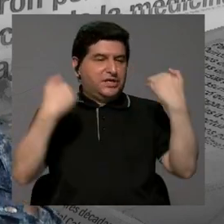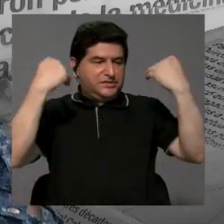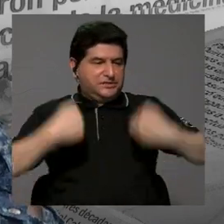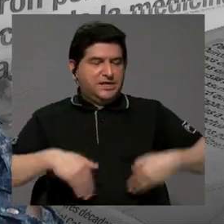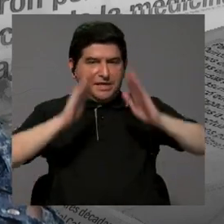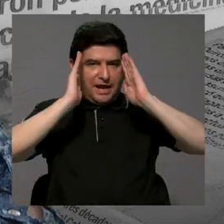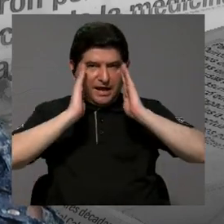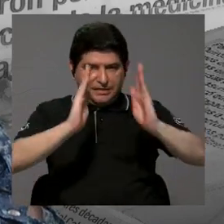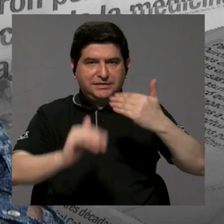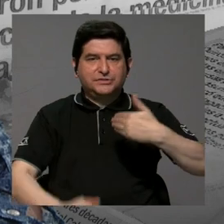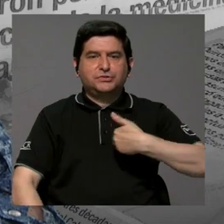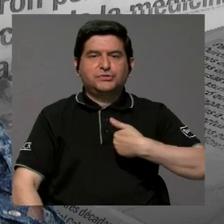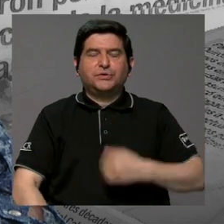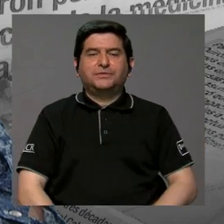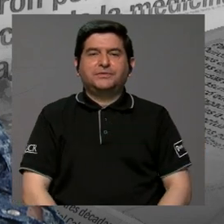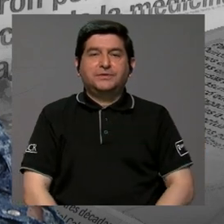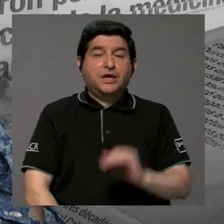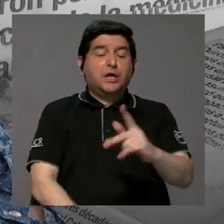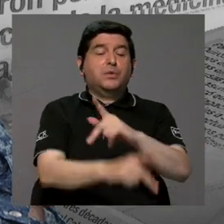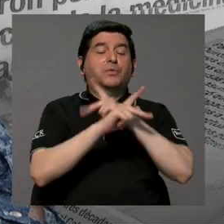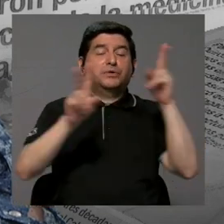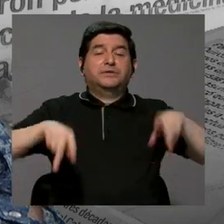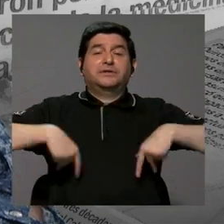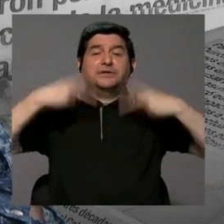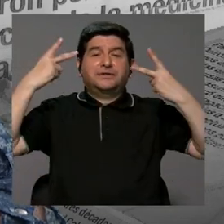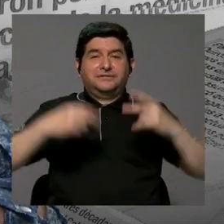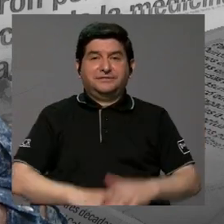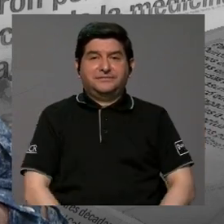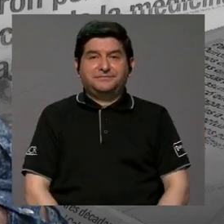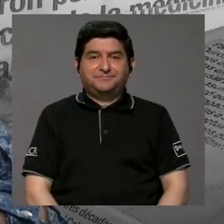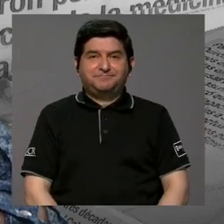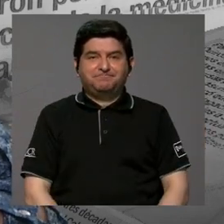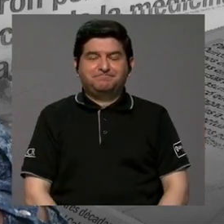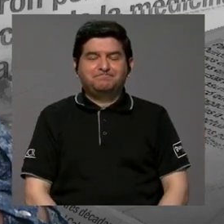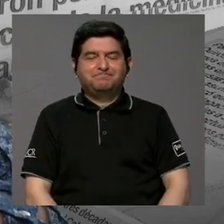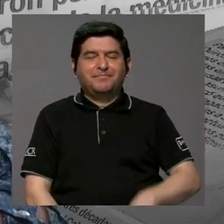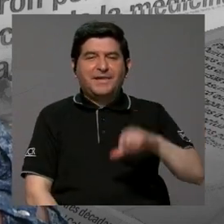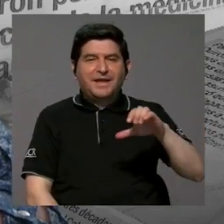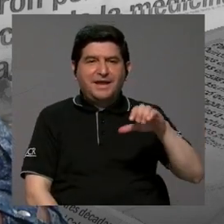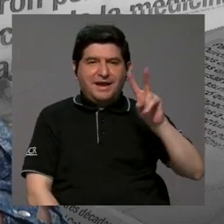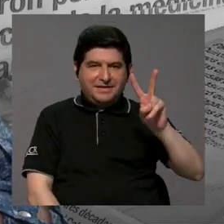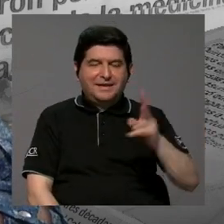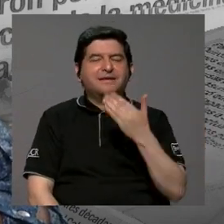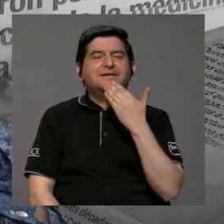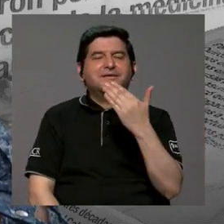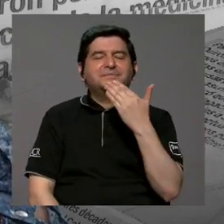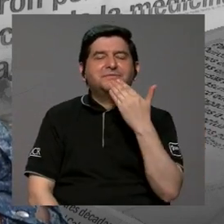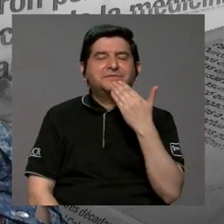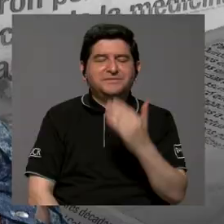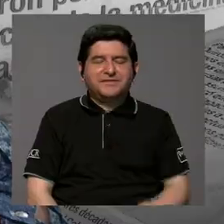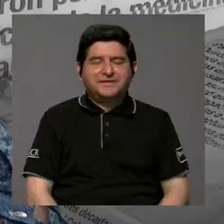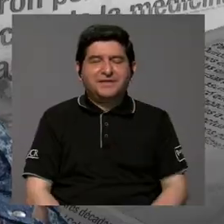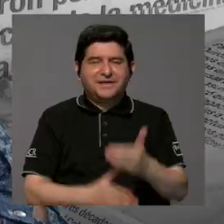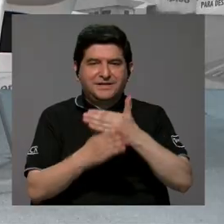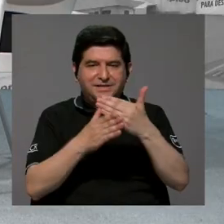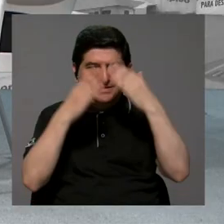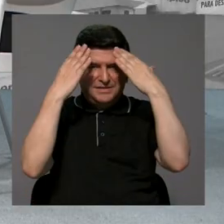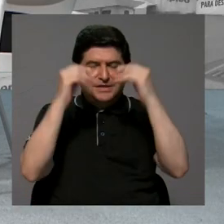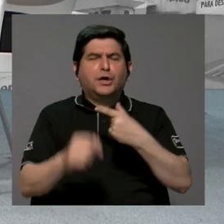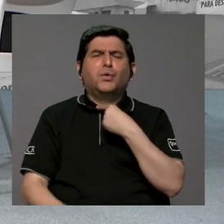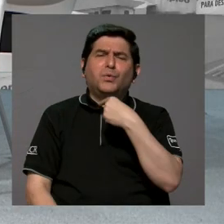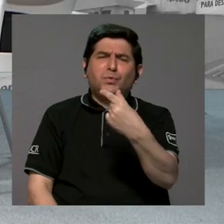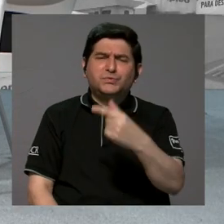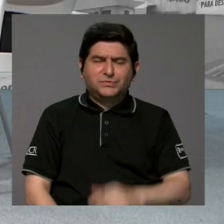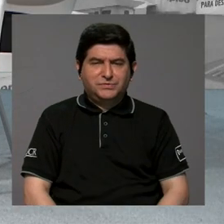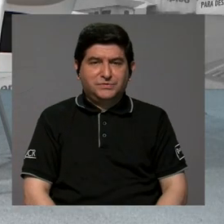para ser atendidos. Claro. Y resguardar su vida. Exacto. Bueno, Catalina, muchísimas gracias por compartir esta